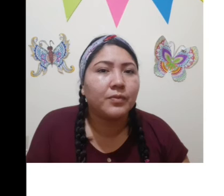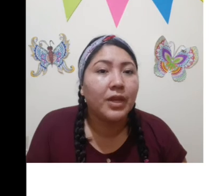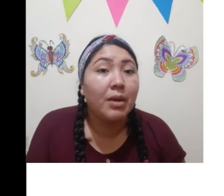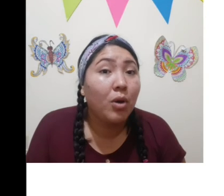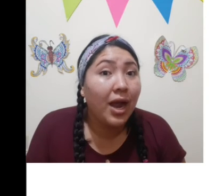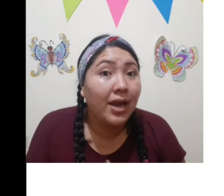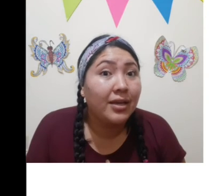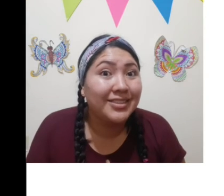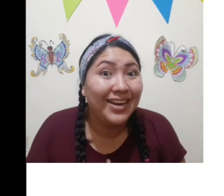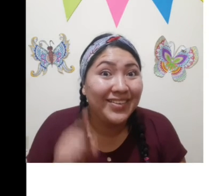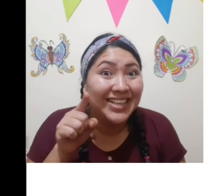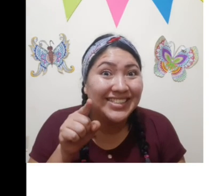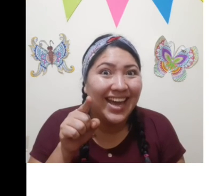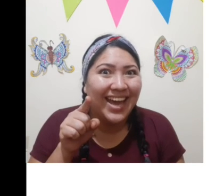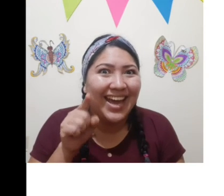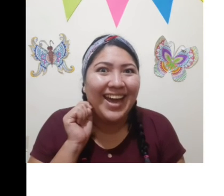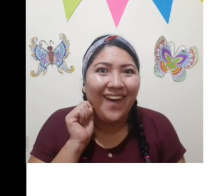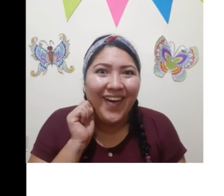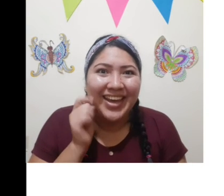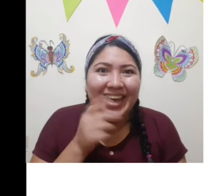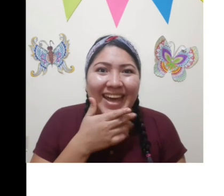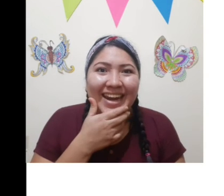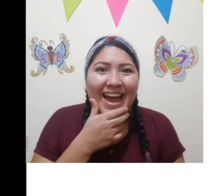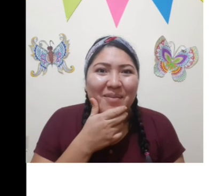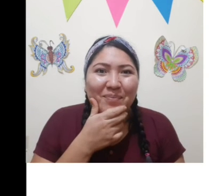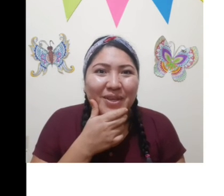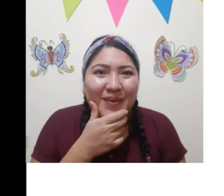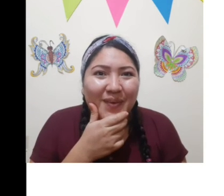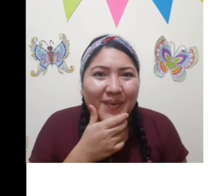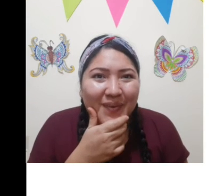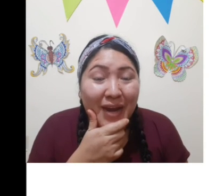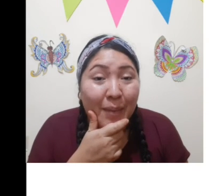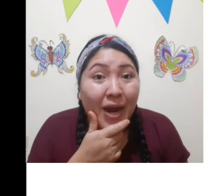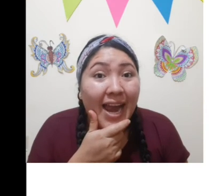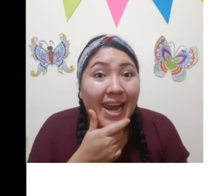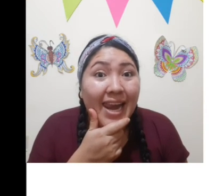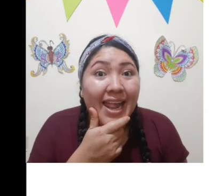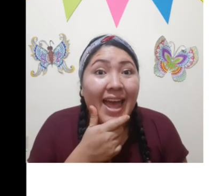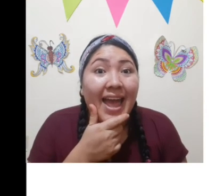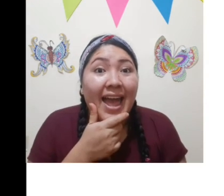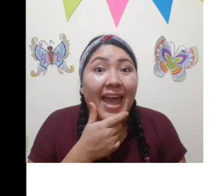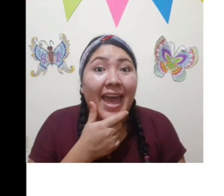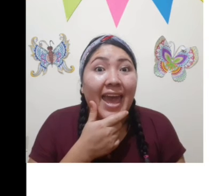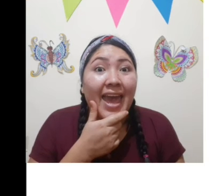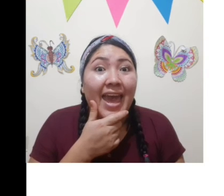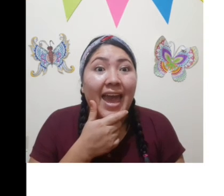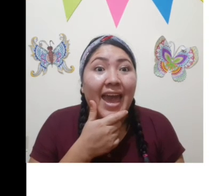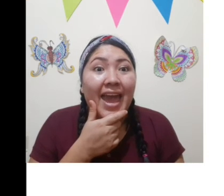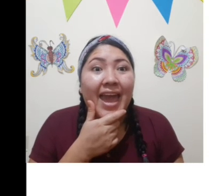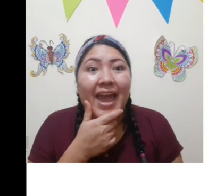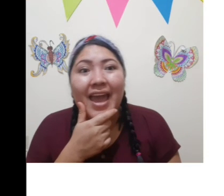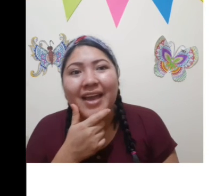que vocal ya viste hoy que rápido la vocal y